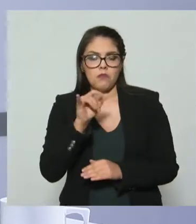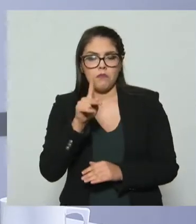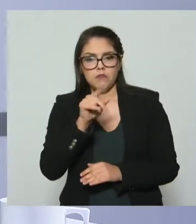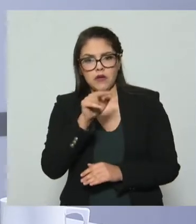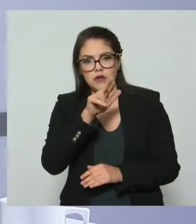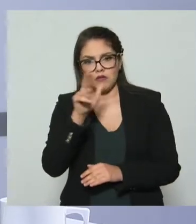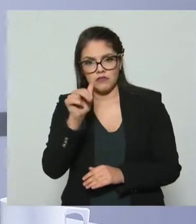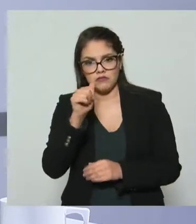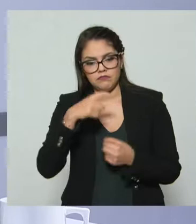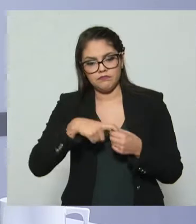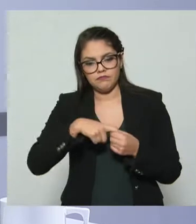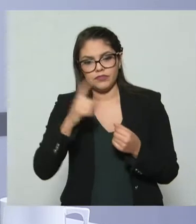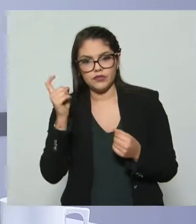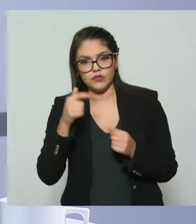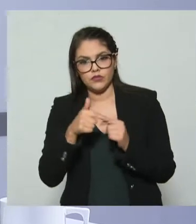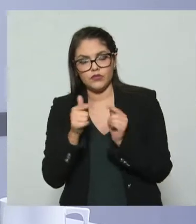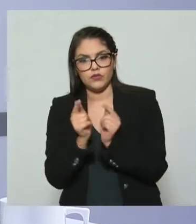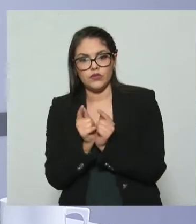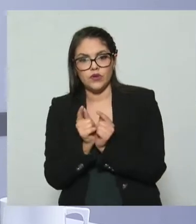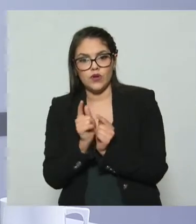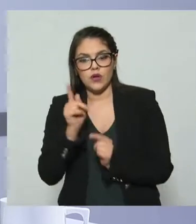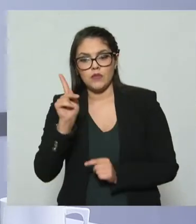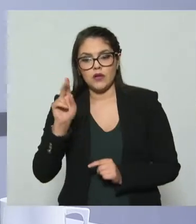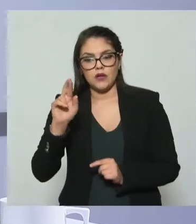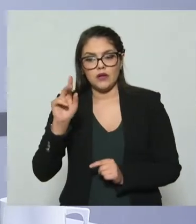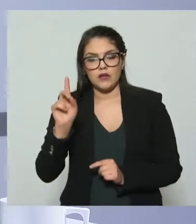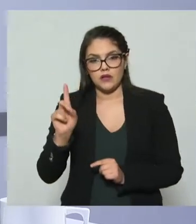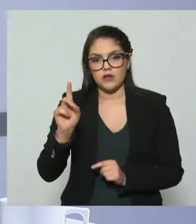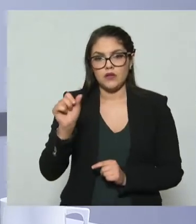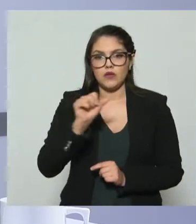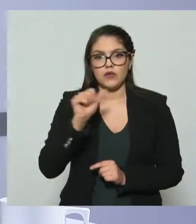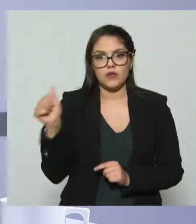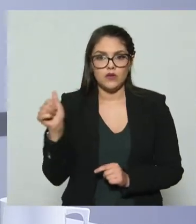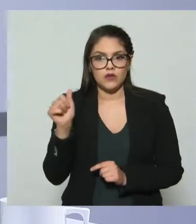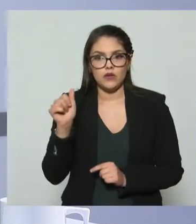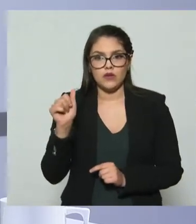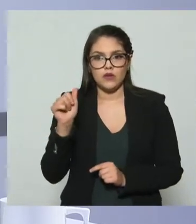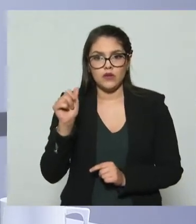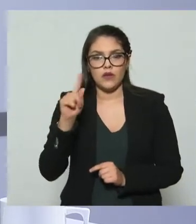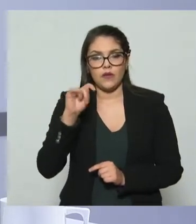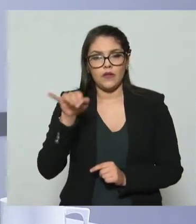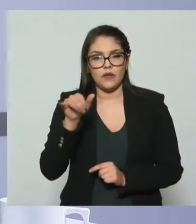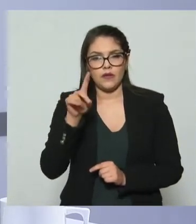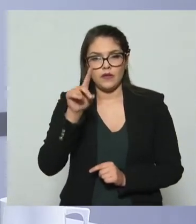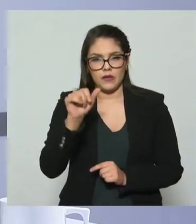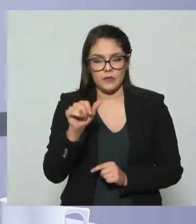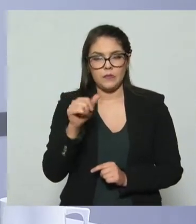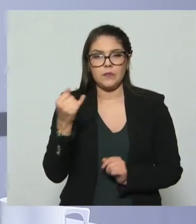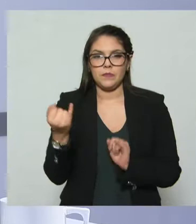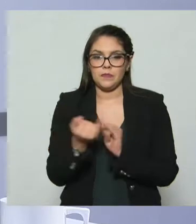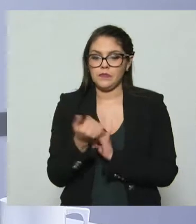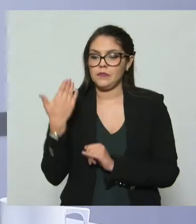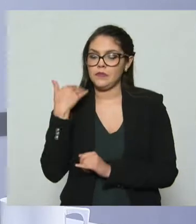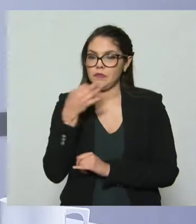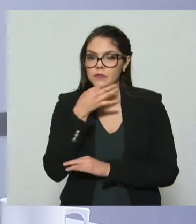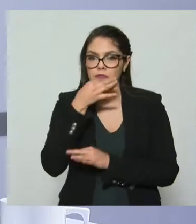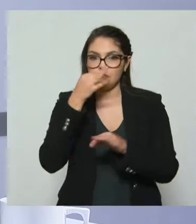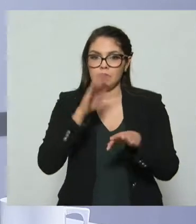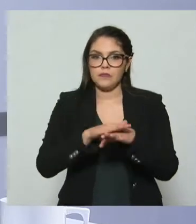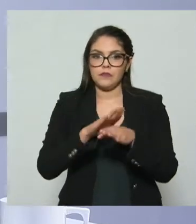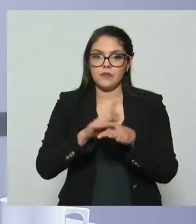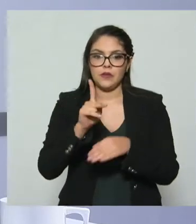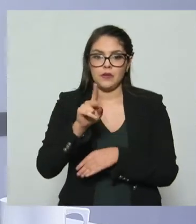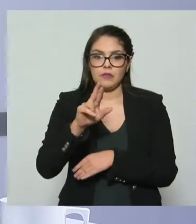desprendió del grupo parlamentario del PRD, del diputado Guillermo Lerdo de Tejada, que hace unos días también anunció el desprendimiento del